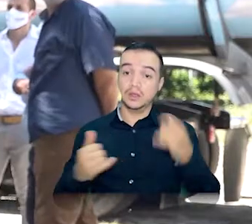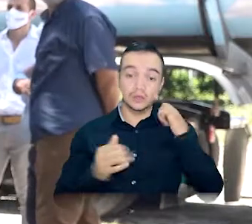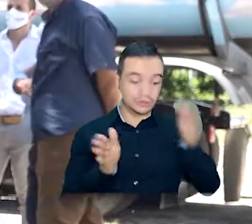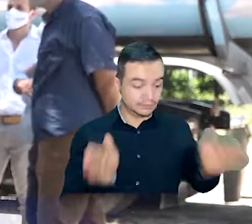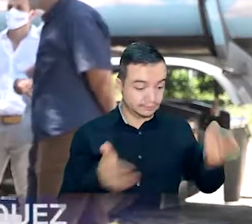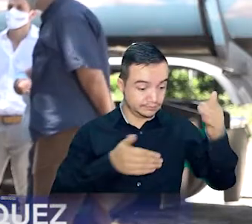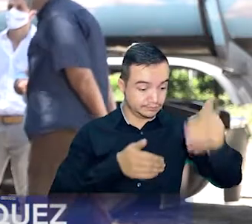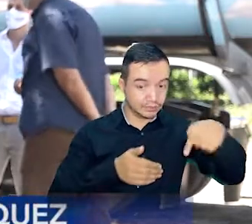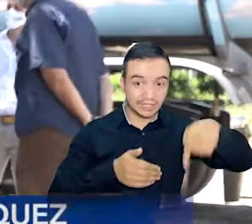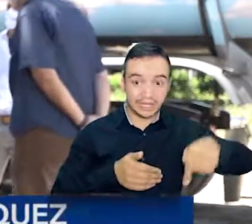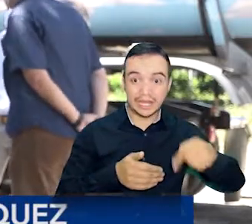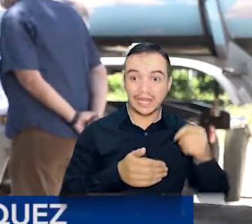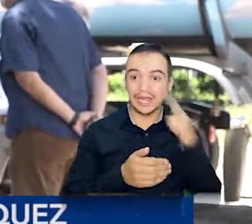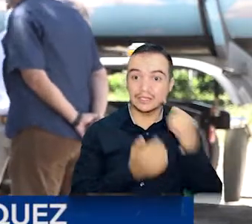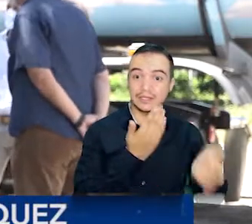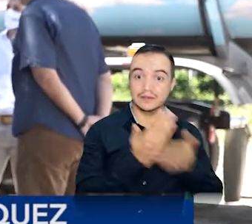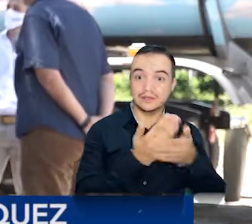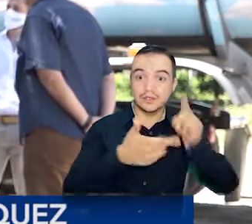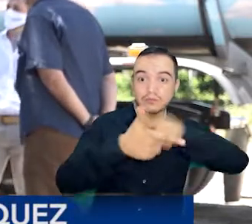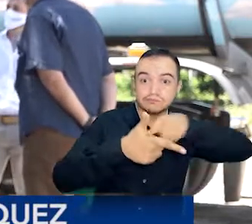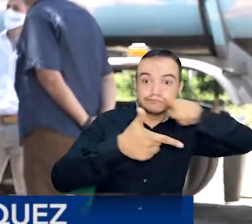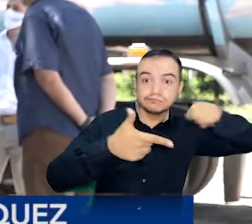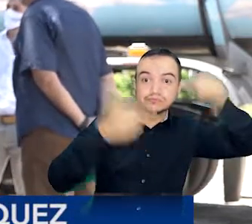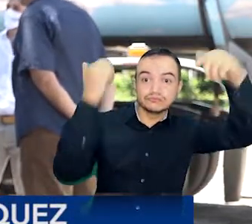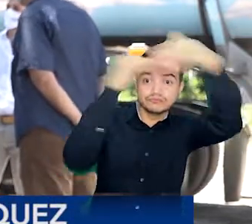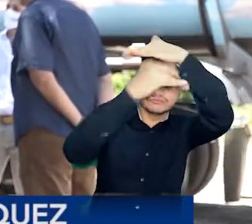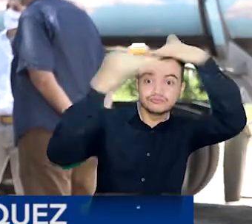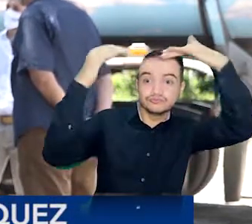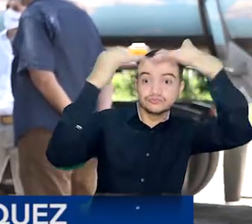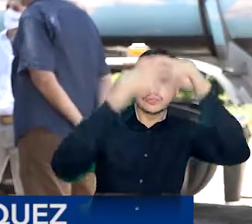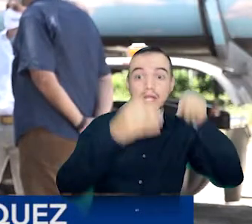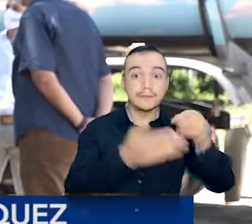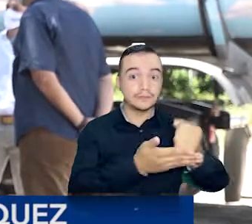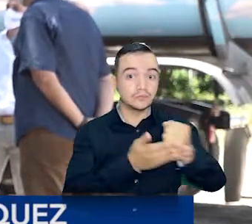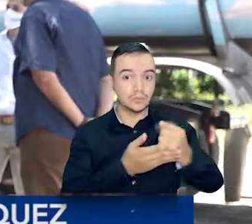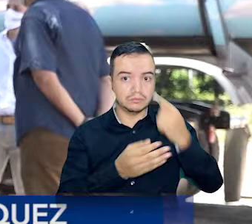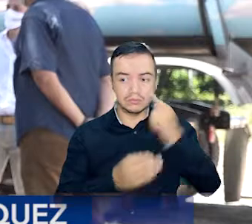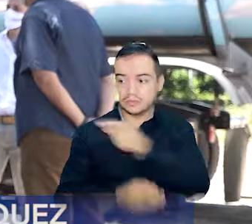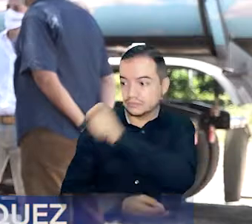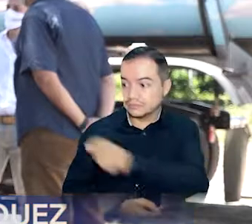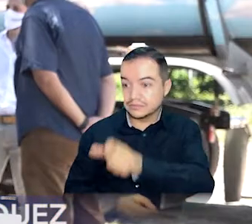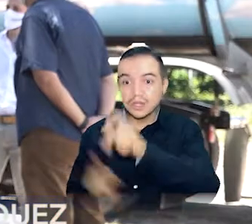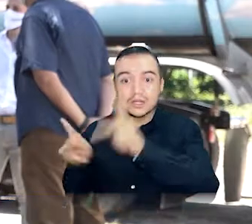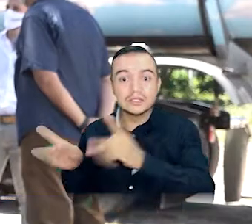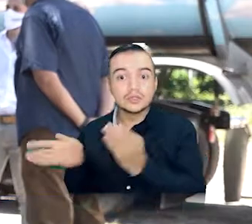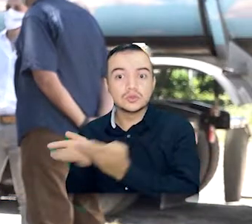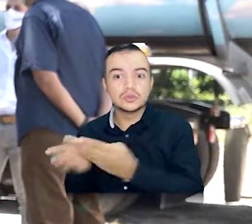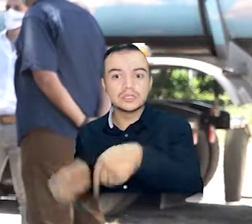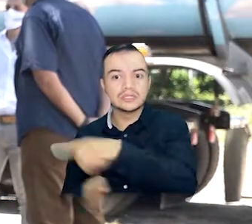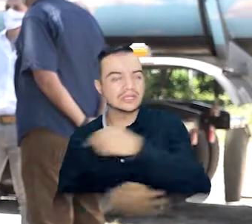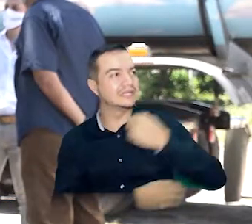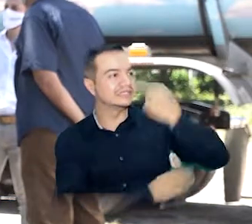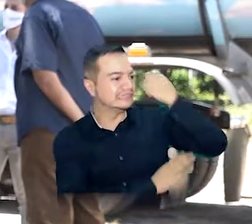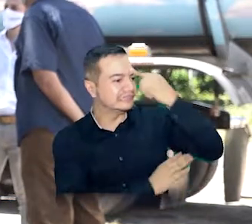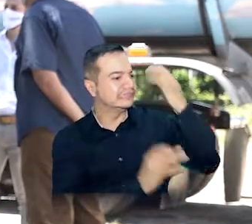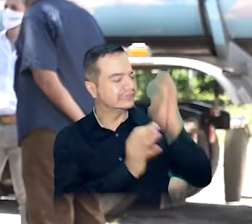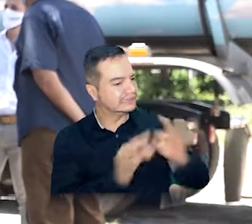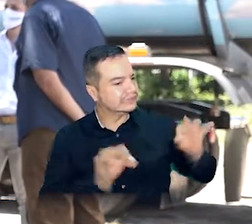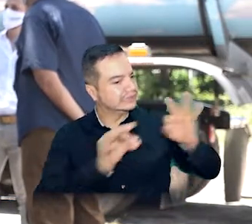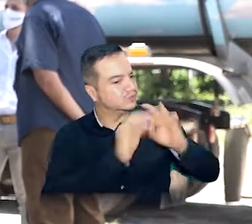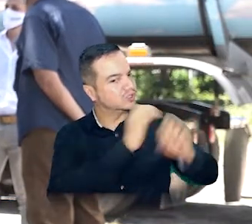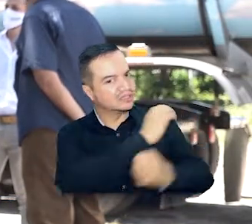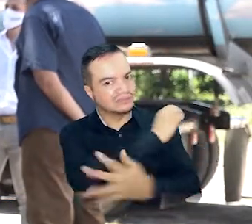Biocuesta permitirá en el tema académico explicarle a los estudiantes la importancia que tiene el monitoreo de las emisiones de